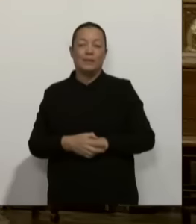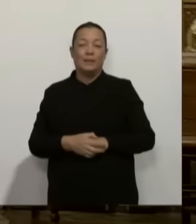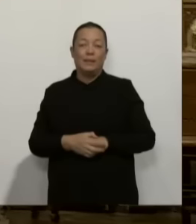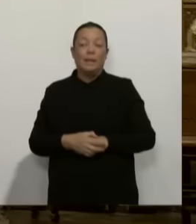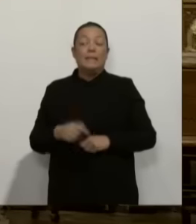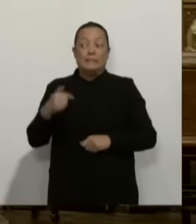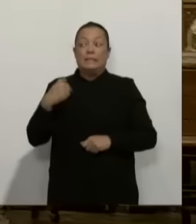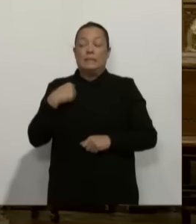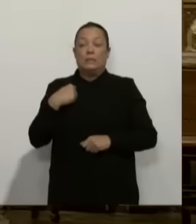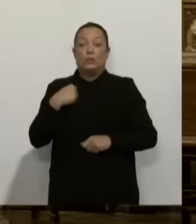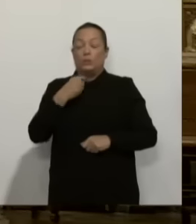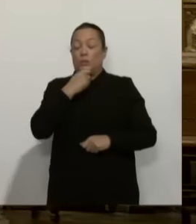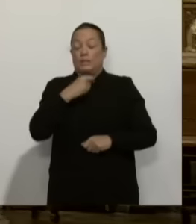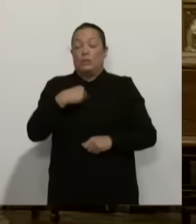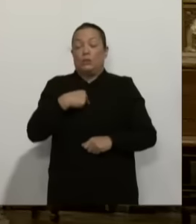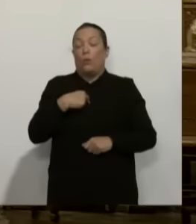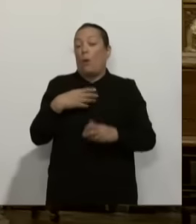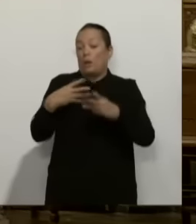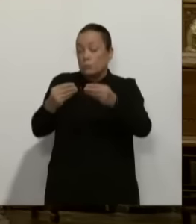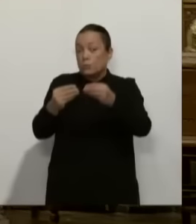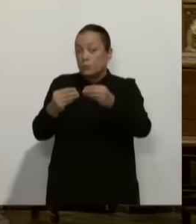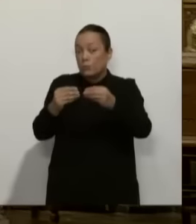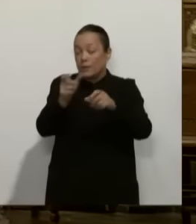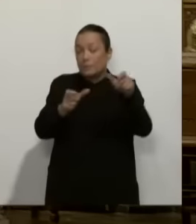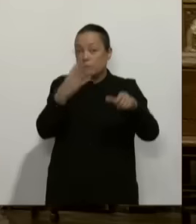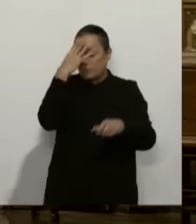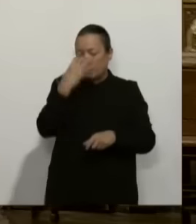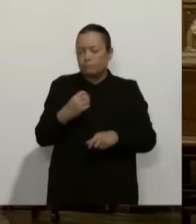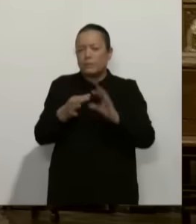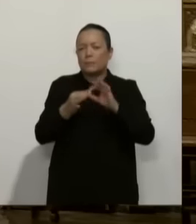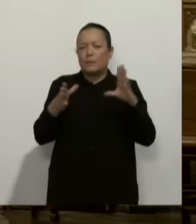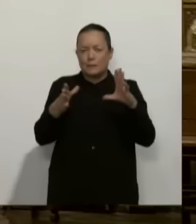¿Soy alguien que ayuda a liberarse de miedos, soledades y angustias a los demás?